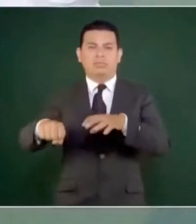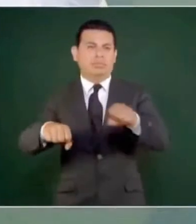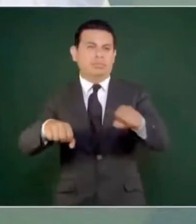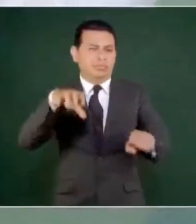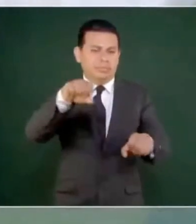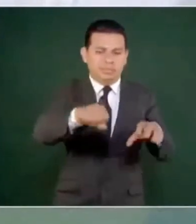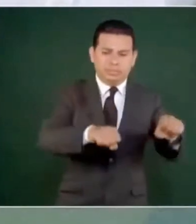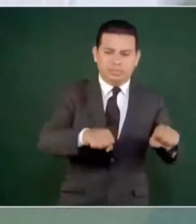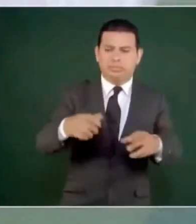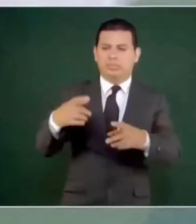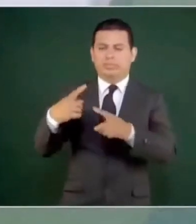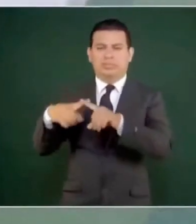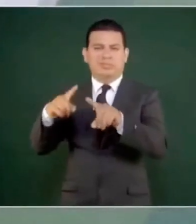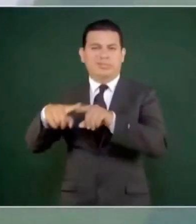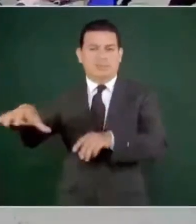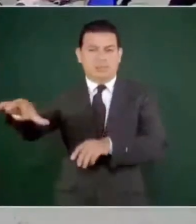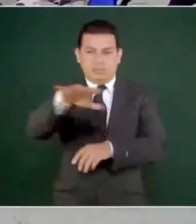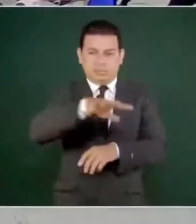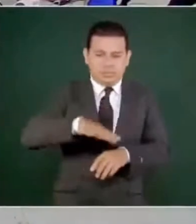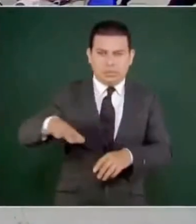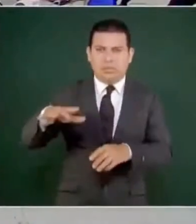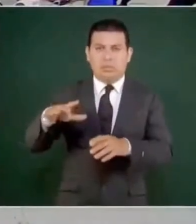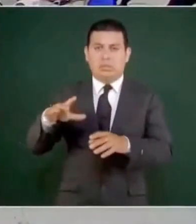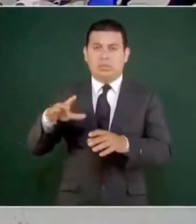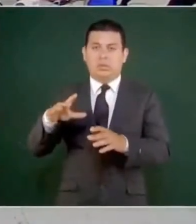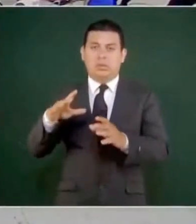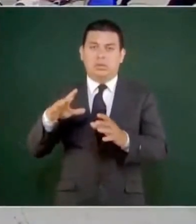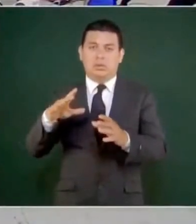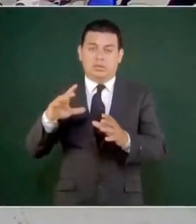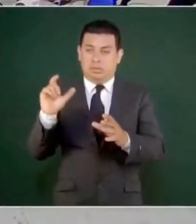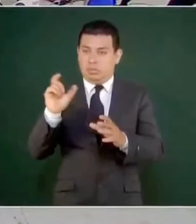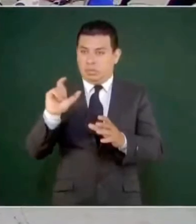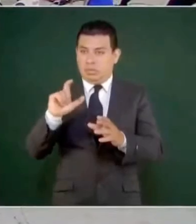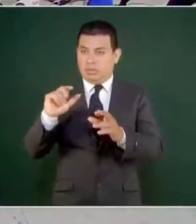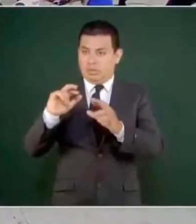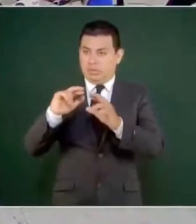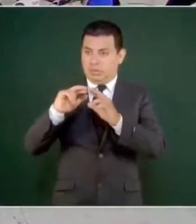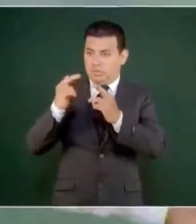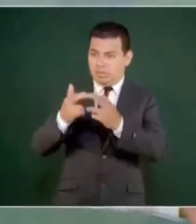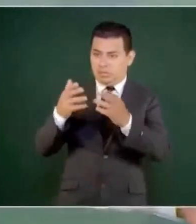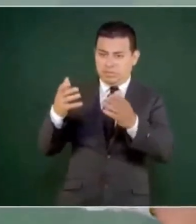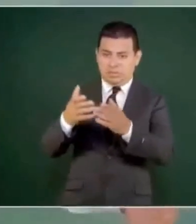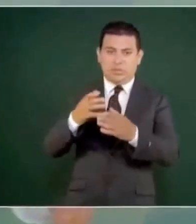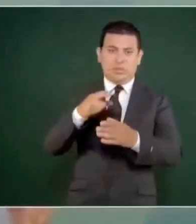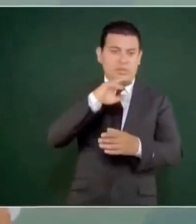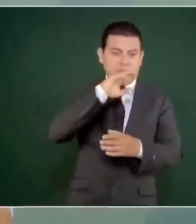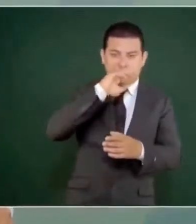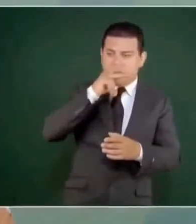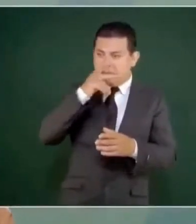a la salida de la reunión con las mamás y los papás